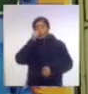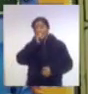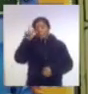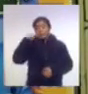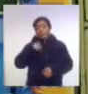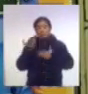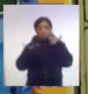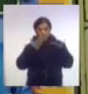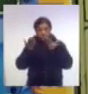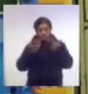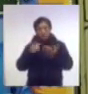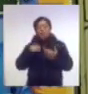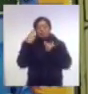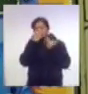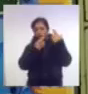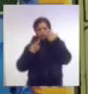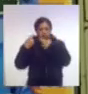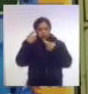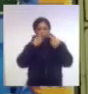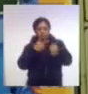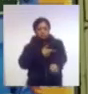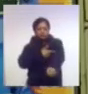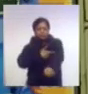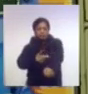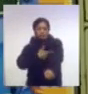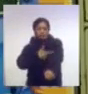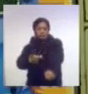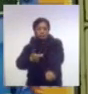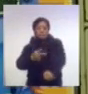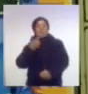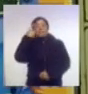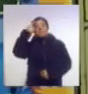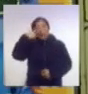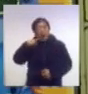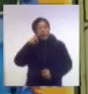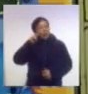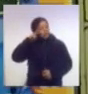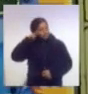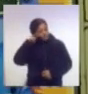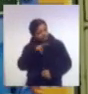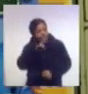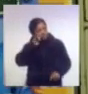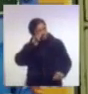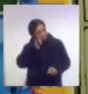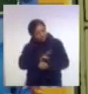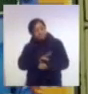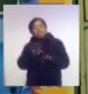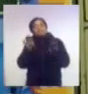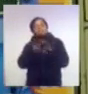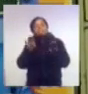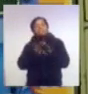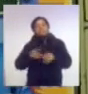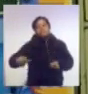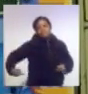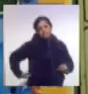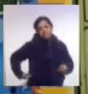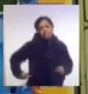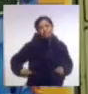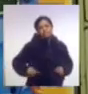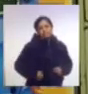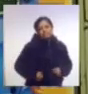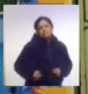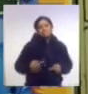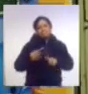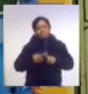eso se les realiza el laboratorio clínico para determinar cómo está en cuanto a nutrientes. Entonces, si es